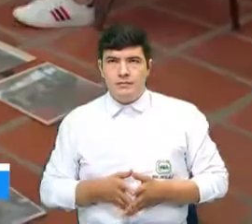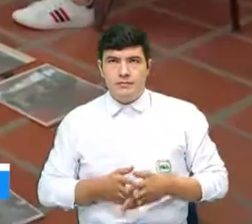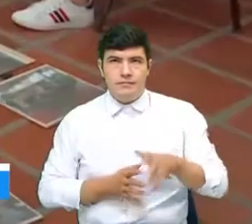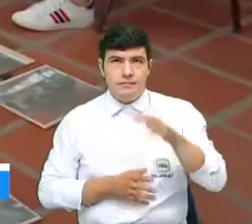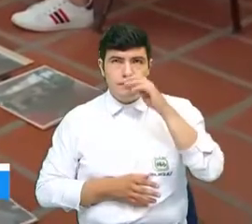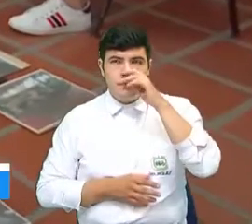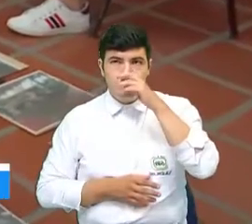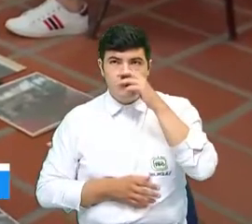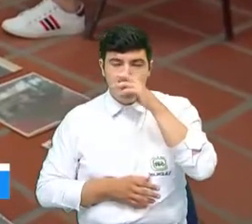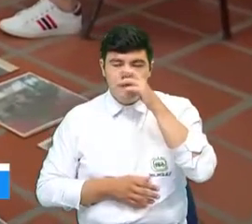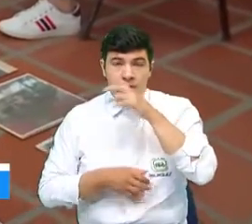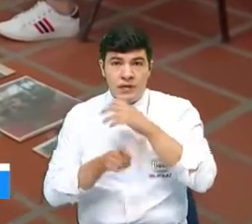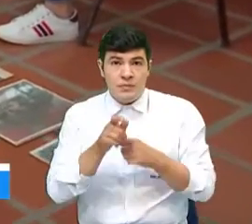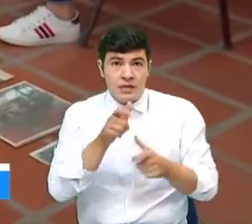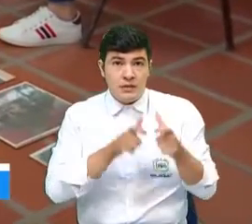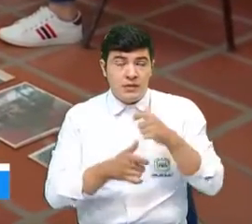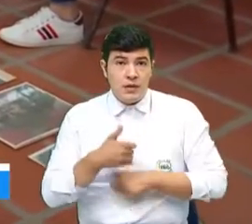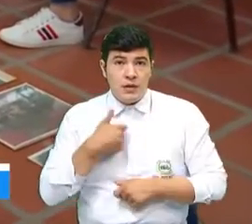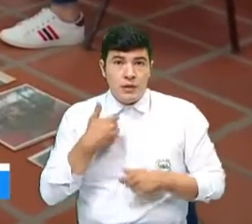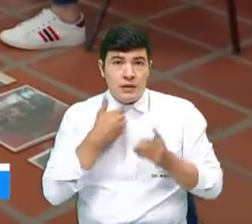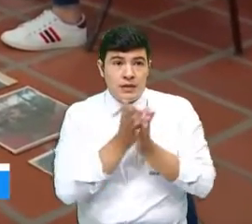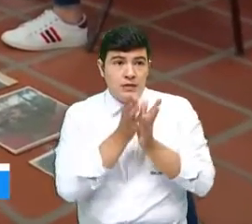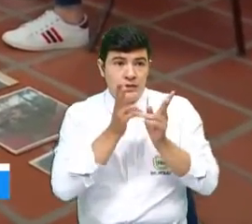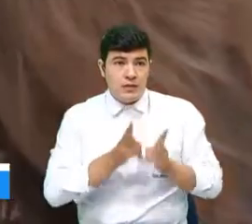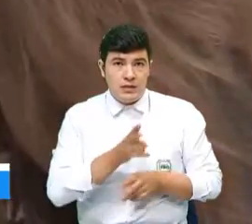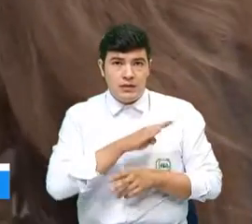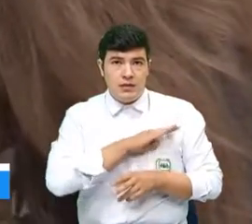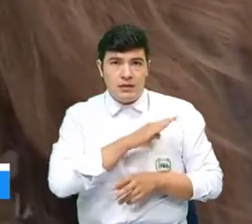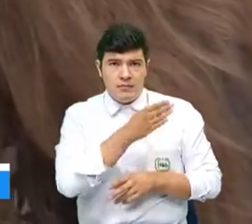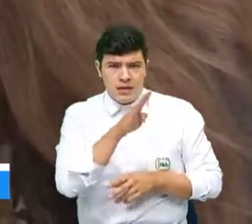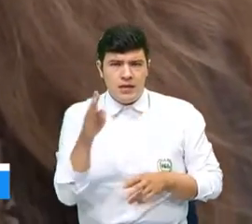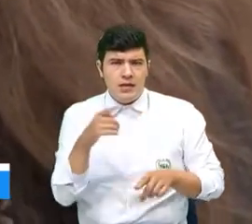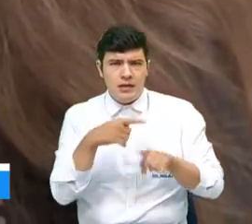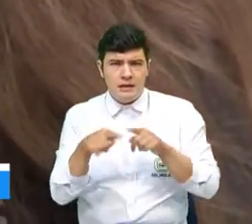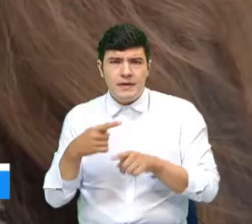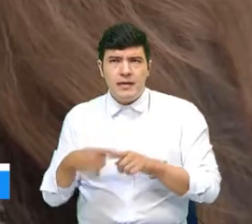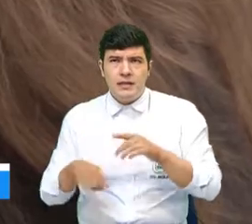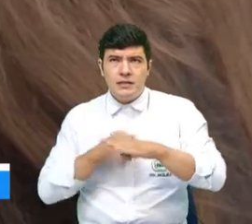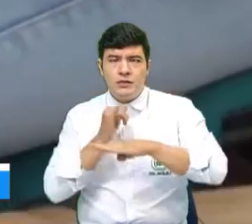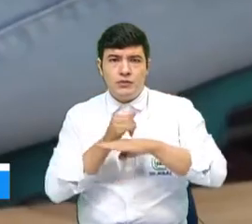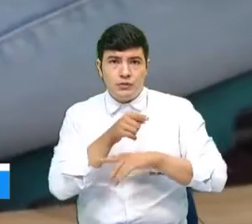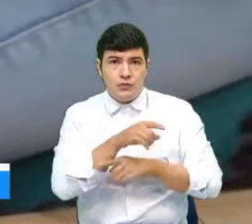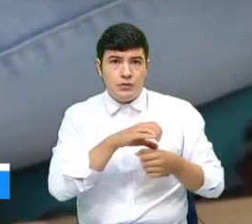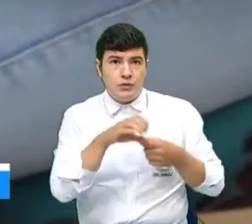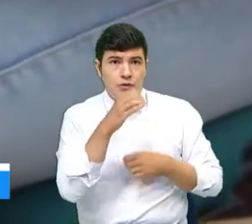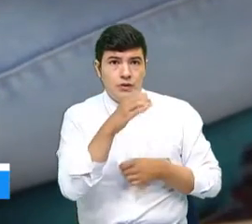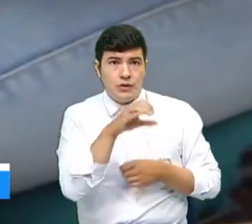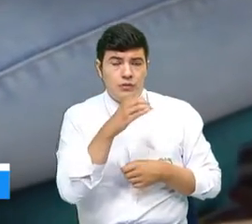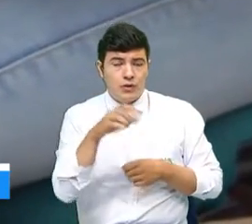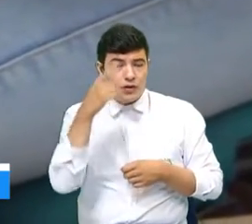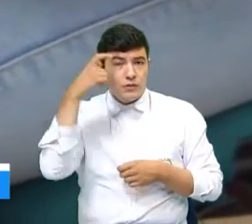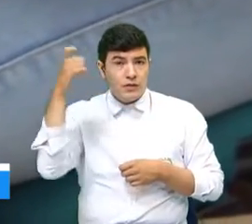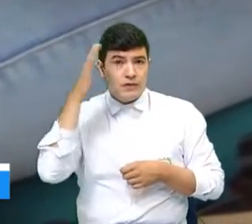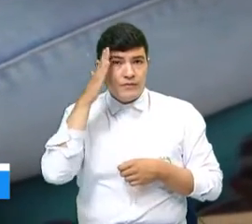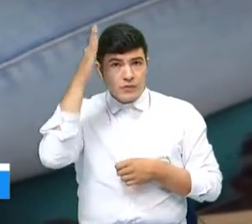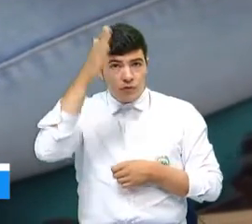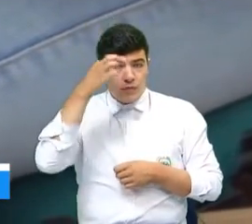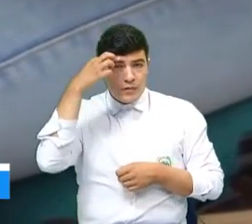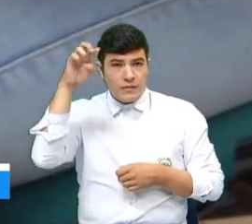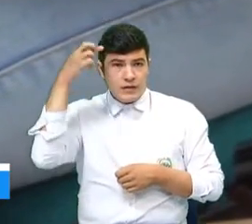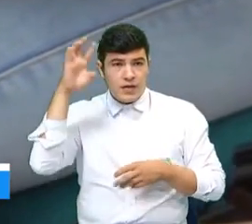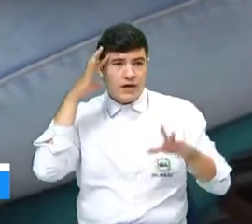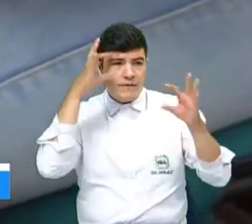estos jóvenes estudiantes de secundaria de diferentes instituciones educativas de cúcuta sueñan con su futuro profesional que estará